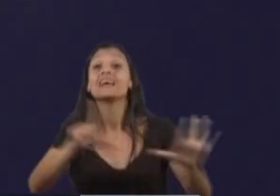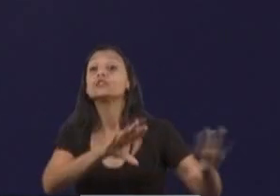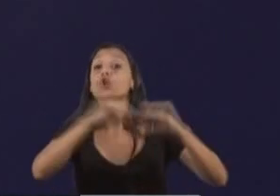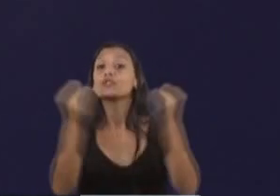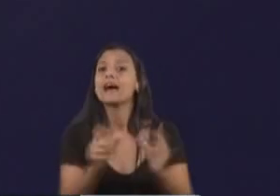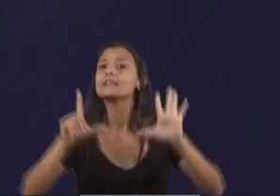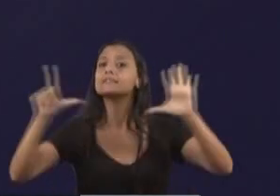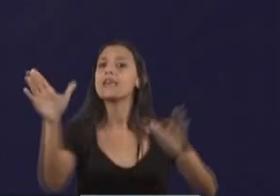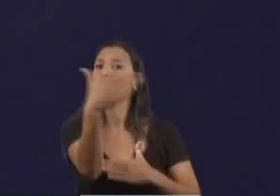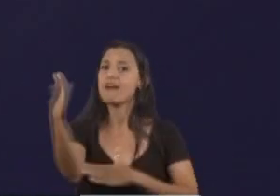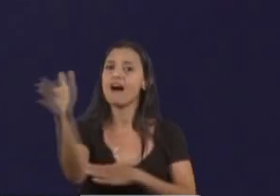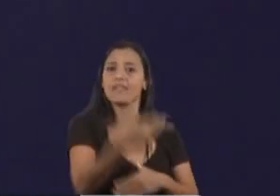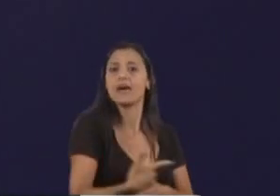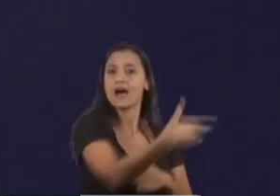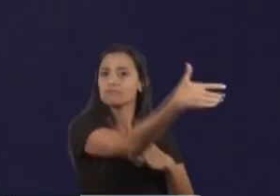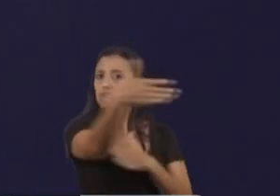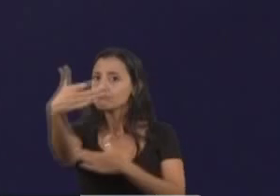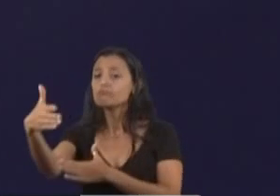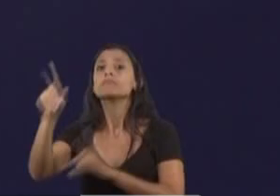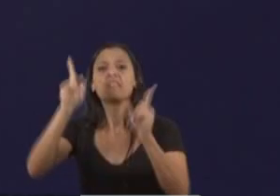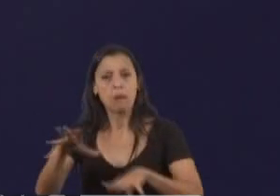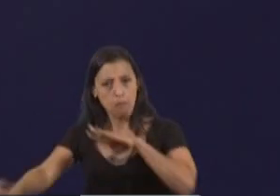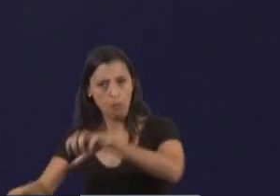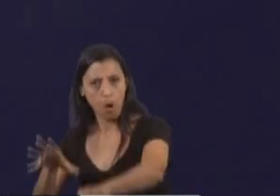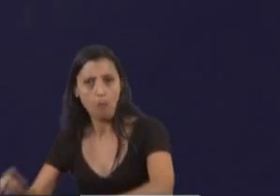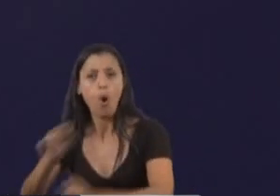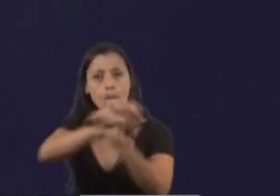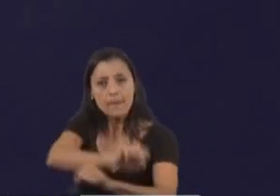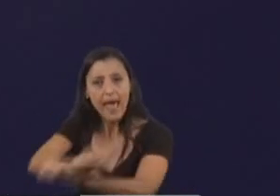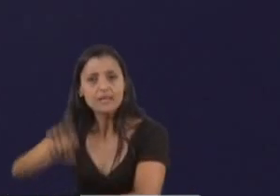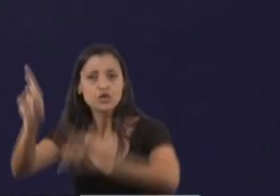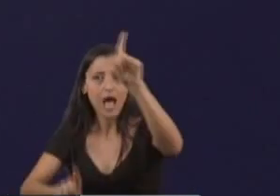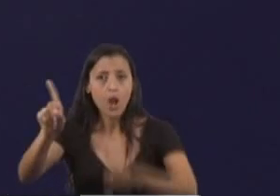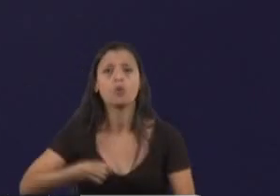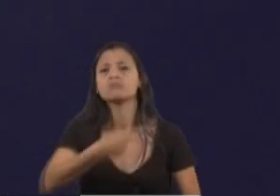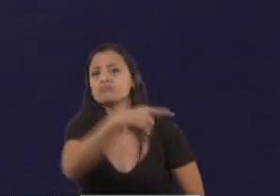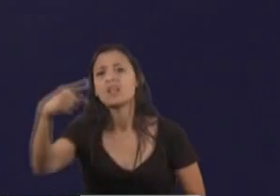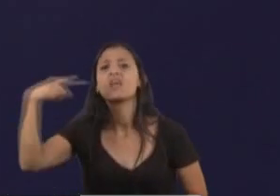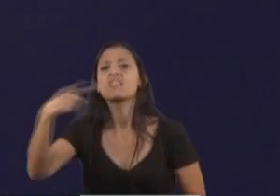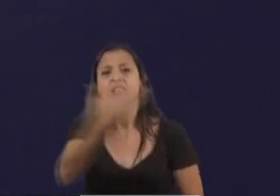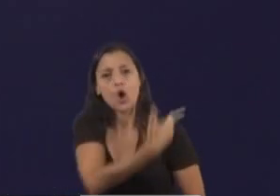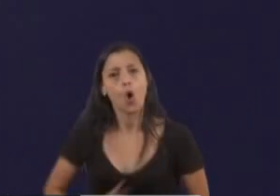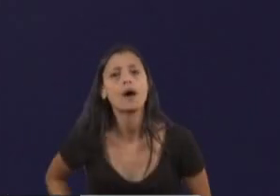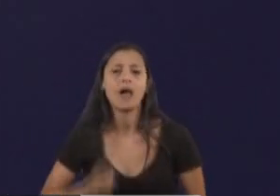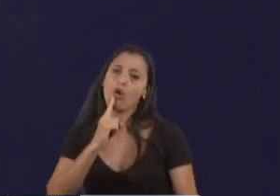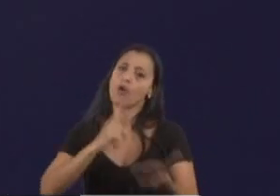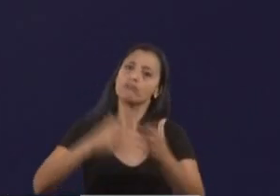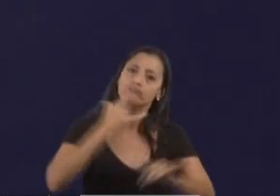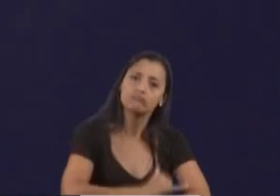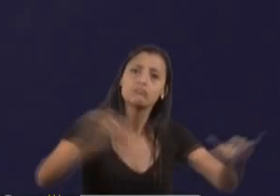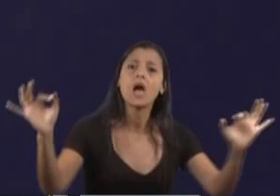banderas. Tomaron como rehenes a algunos isleños, exigieron al gobernador que reconozcan a las islas como